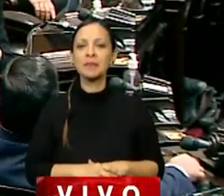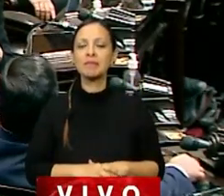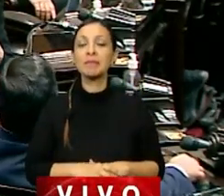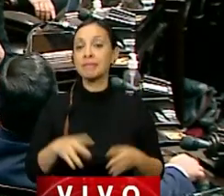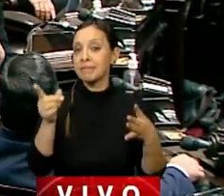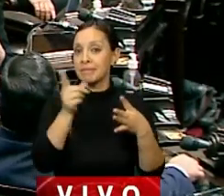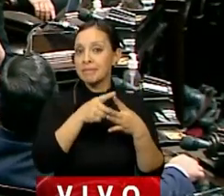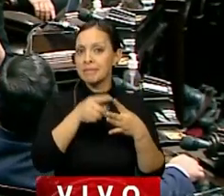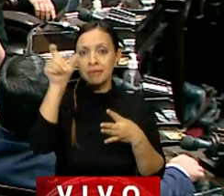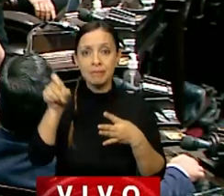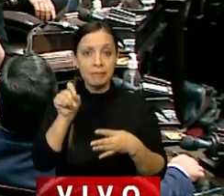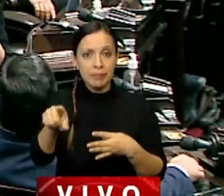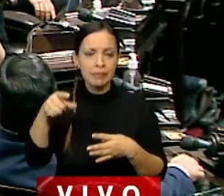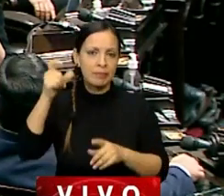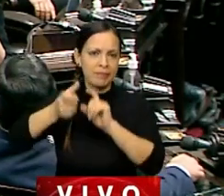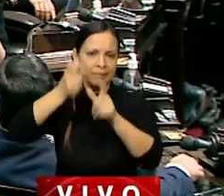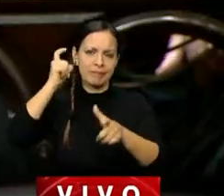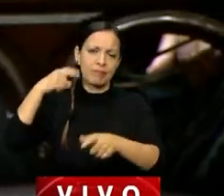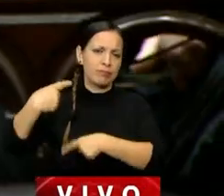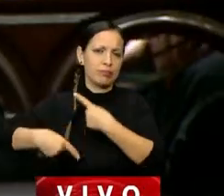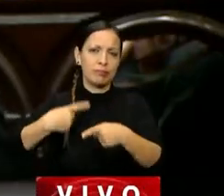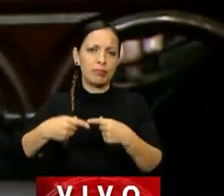Primero, la trayectoria de militancia.